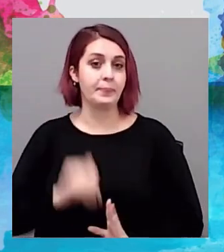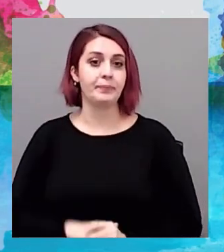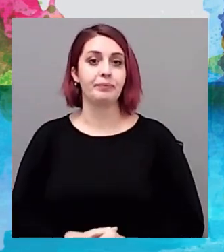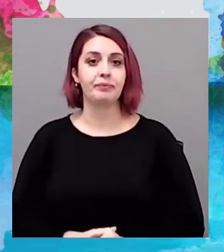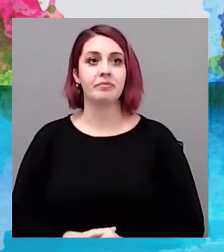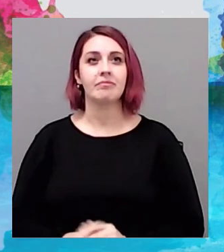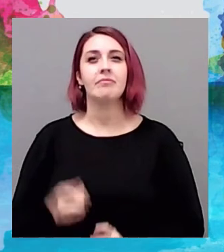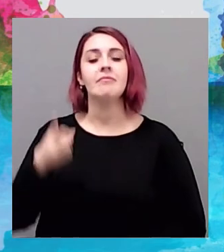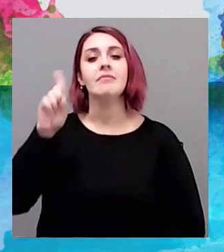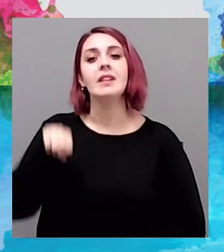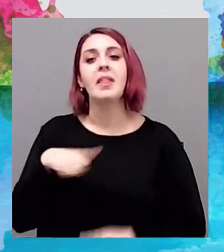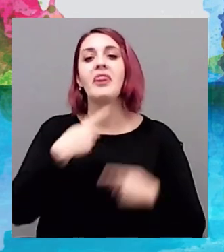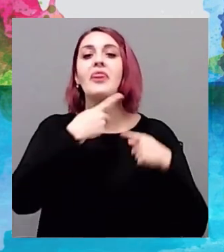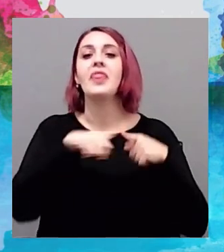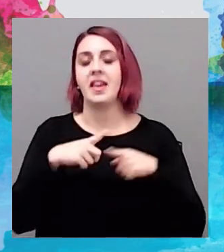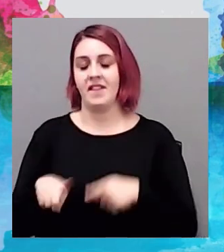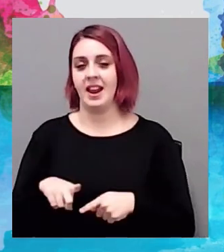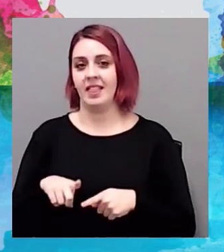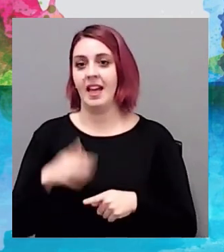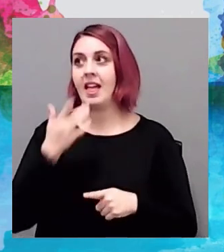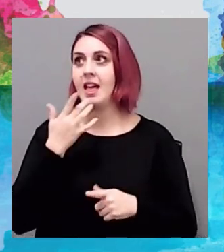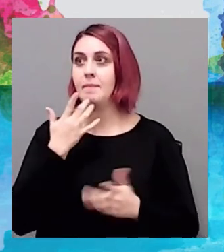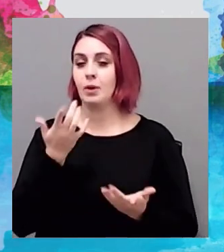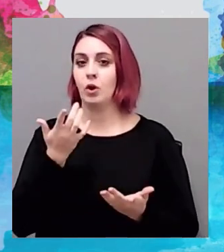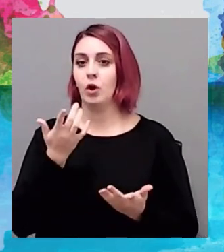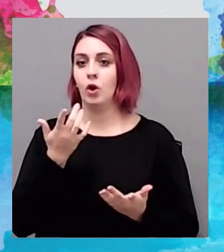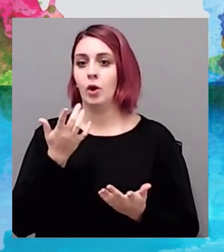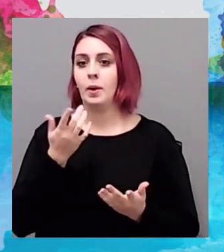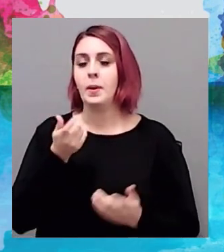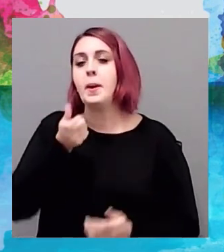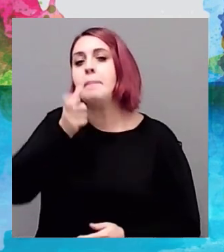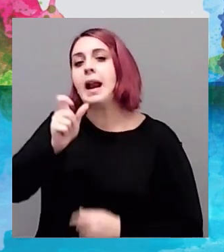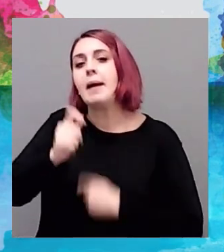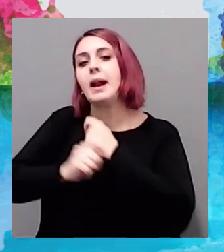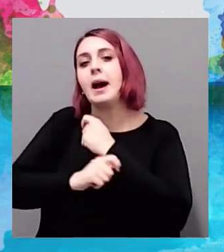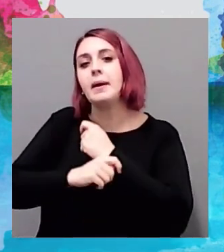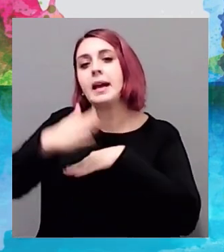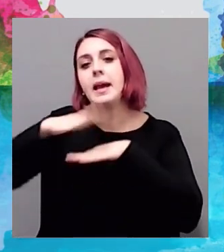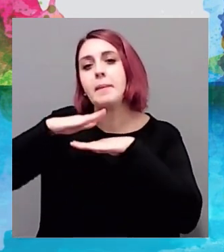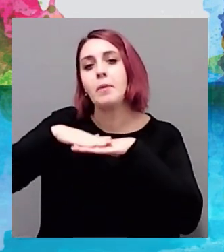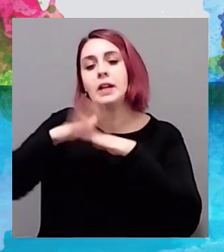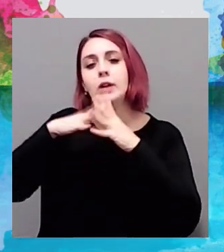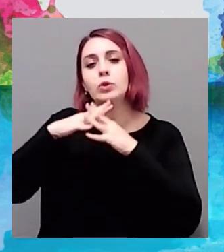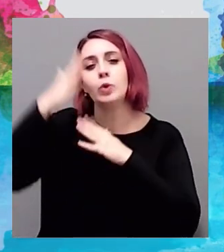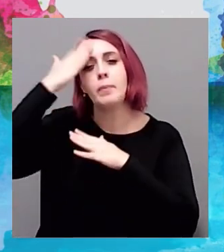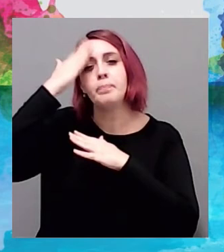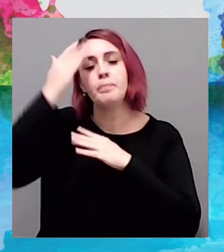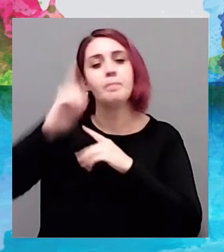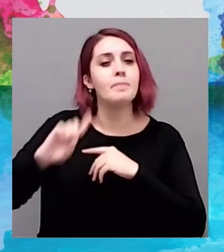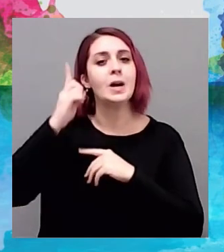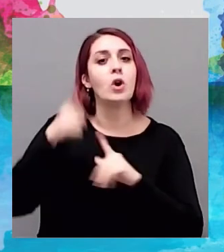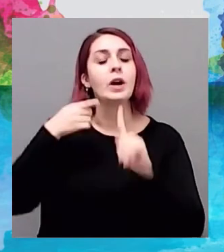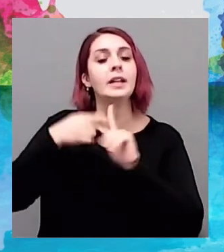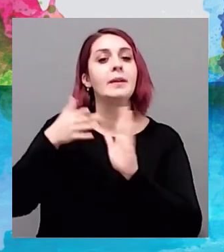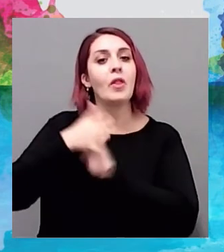las diferencias, en cómo diferenciaríais, cuál es la palabra clave, cuál es la estructura clave para que la